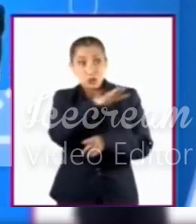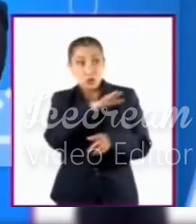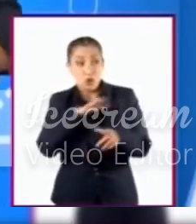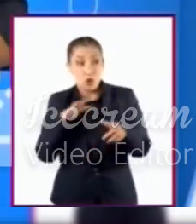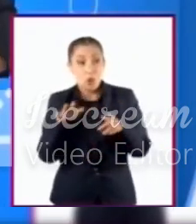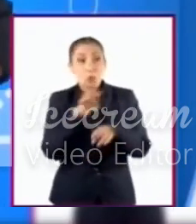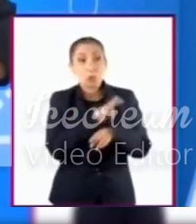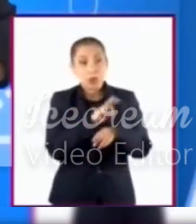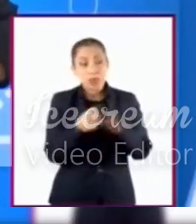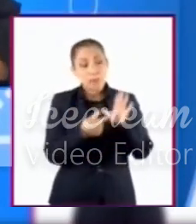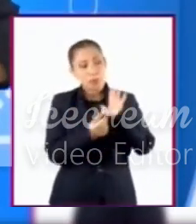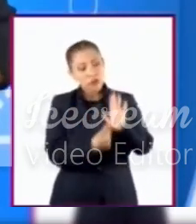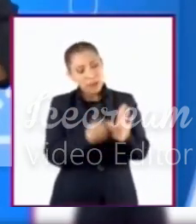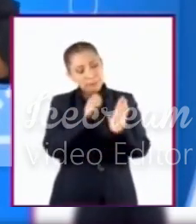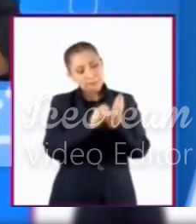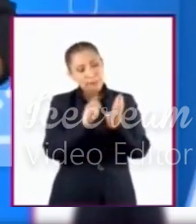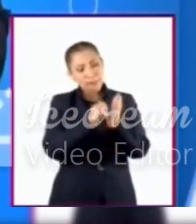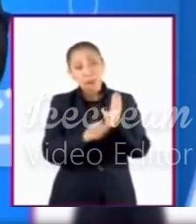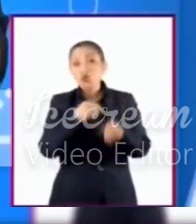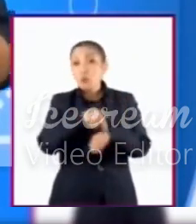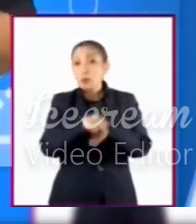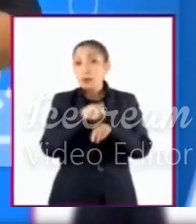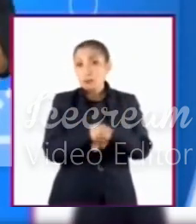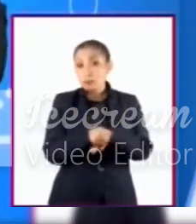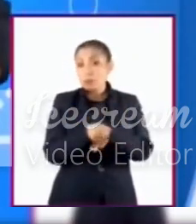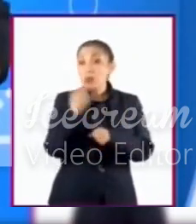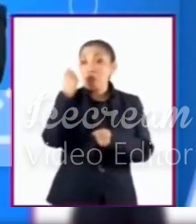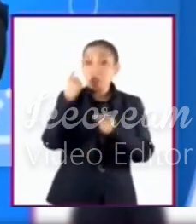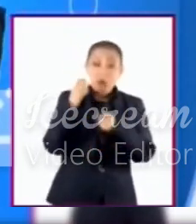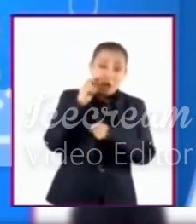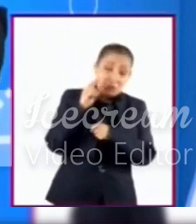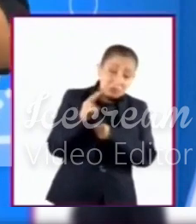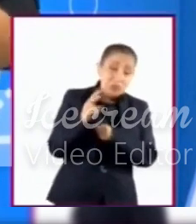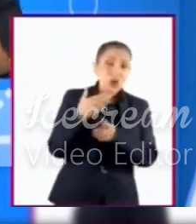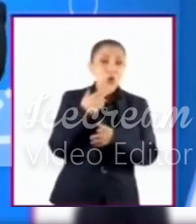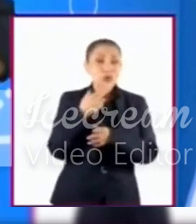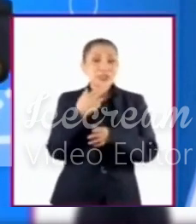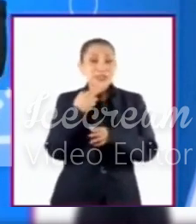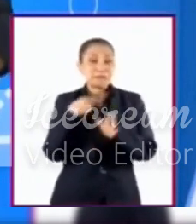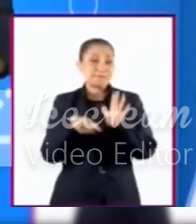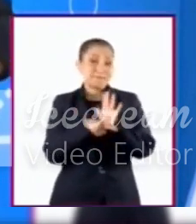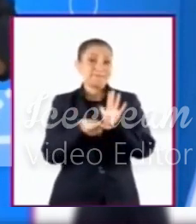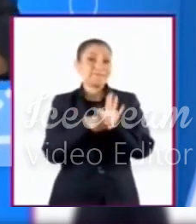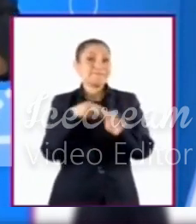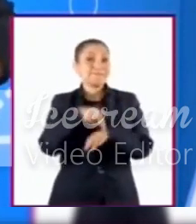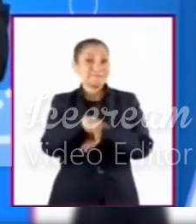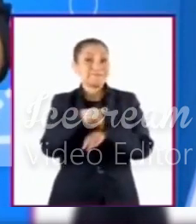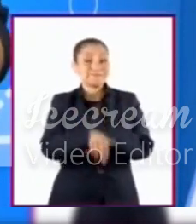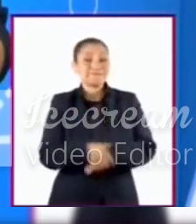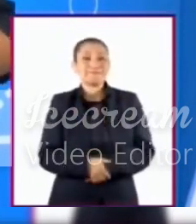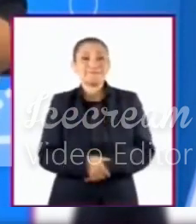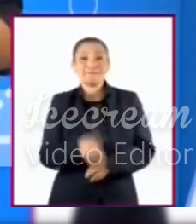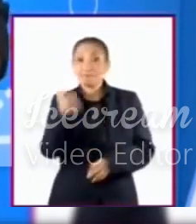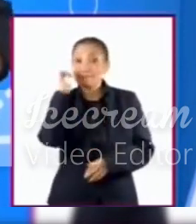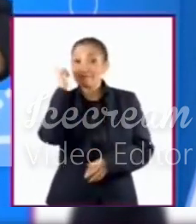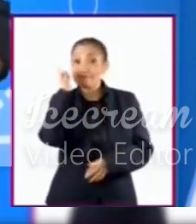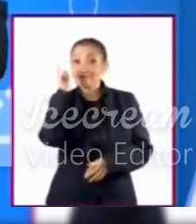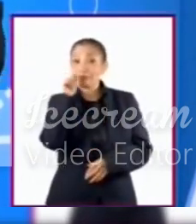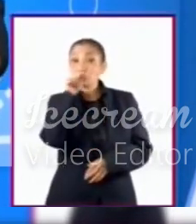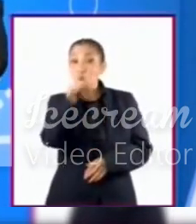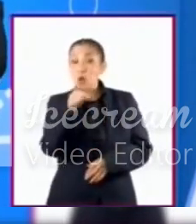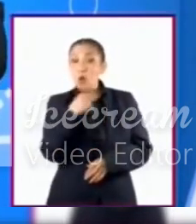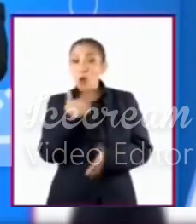rodean se pueden representar con números y para algunas de ellas se usan números negativos. Esperamos